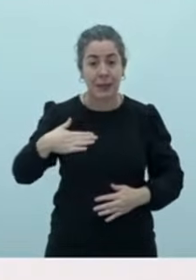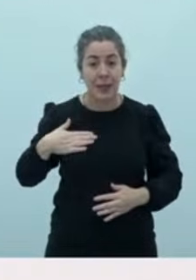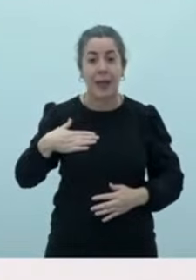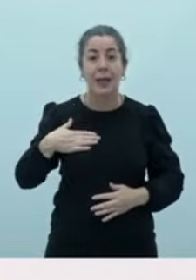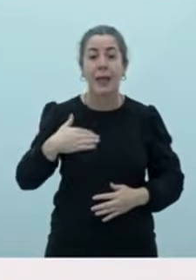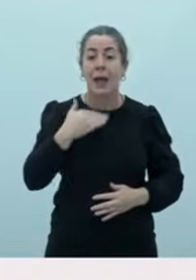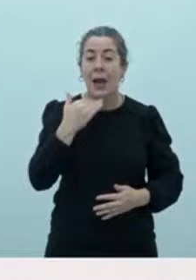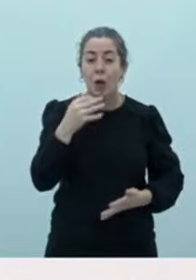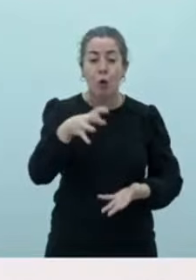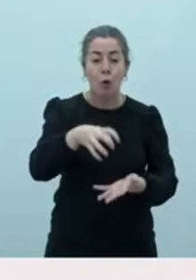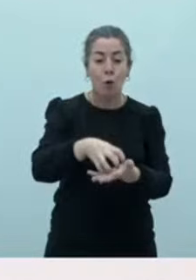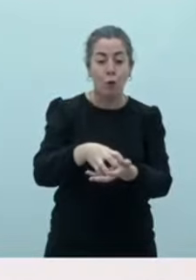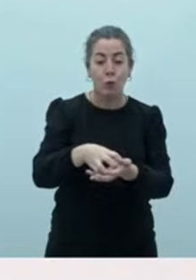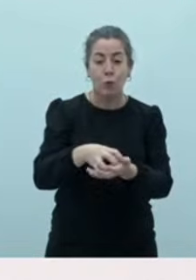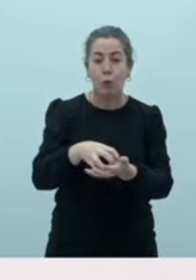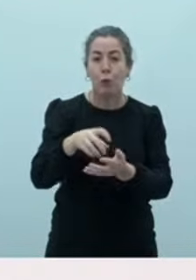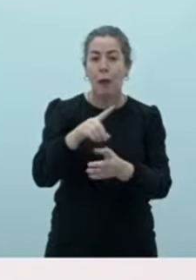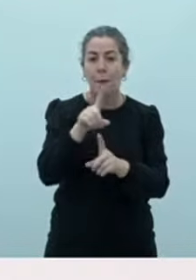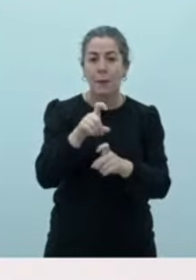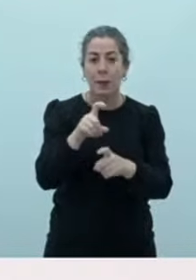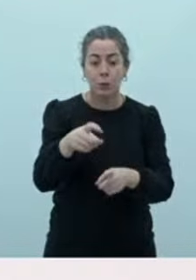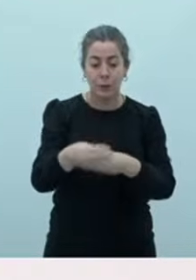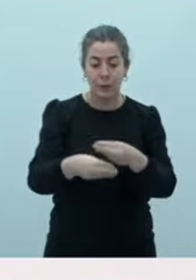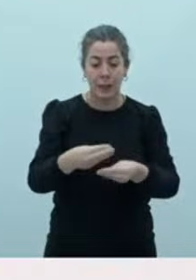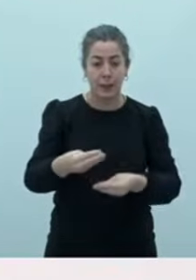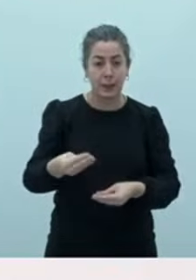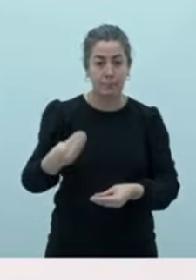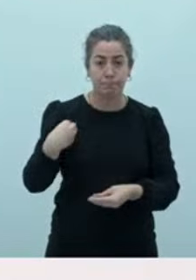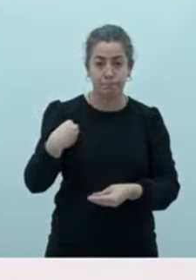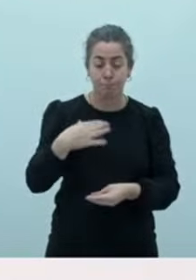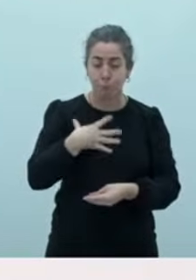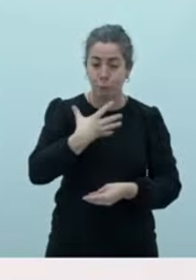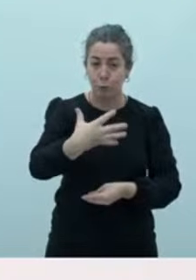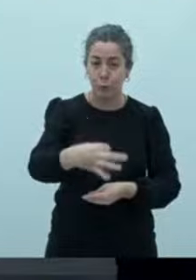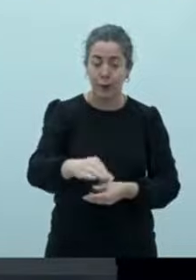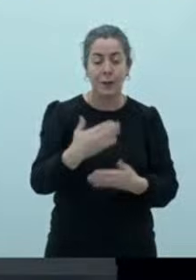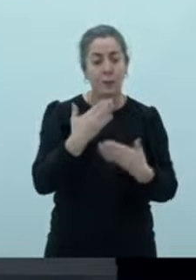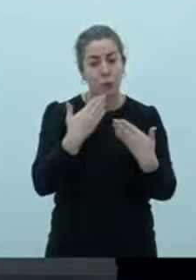aclarar cualquier duda o cuestión que deseen formular. Muchas gracias.